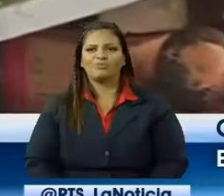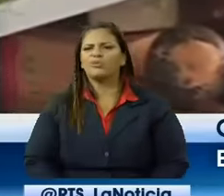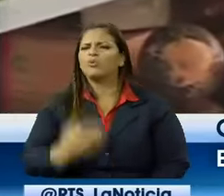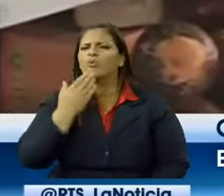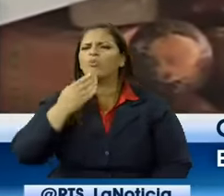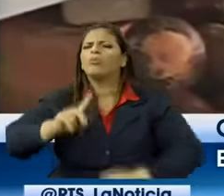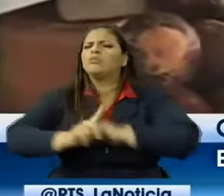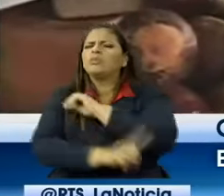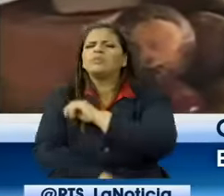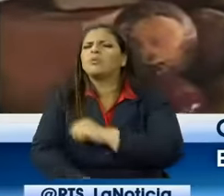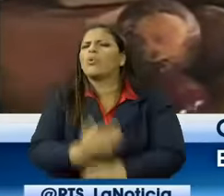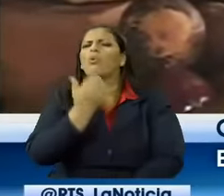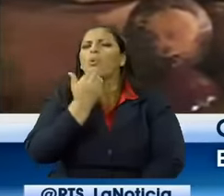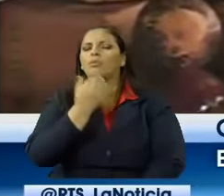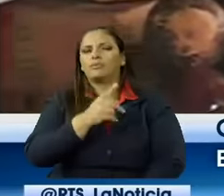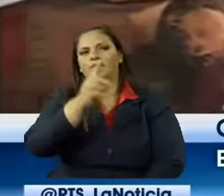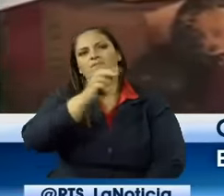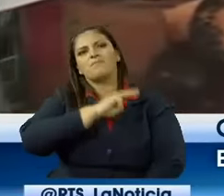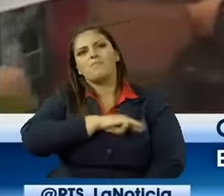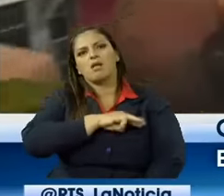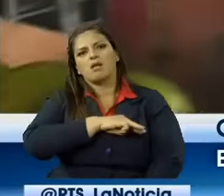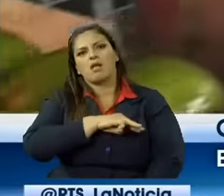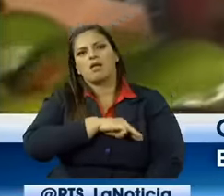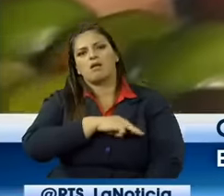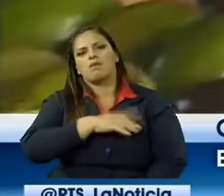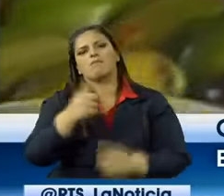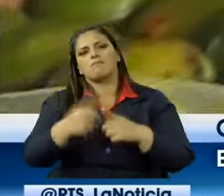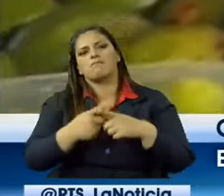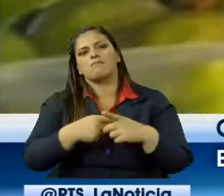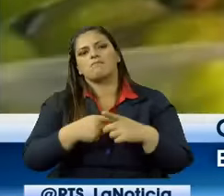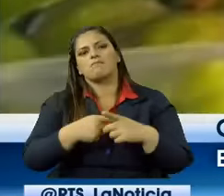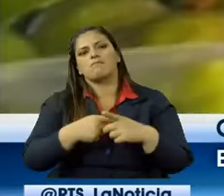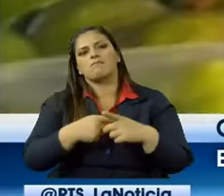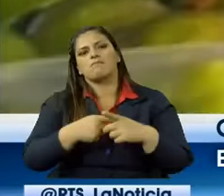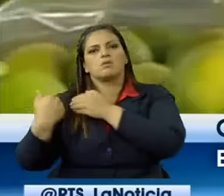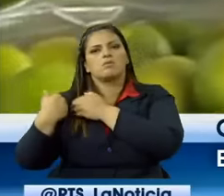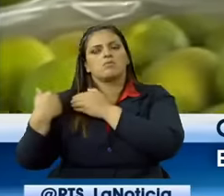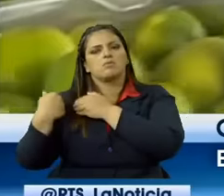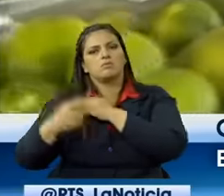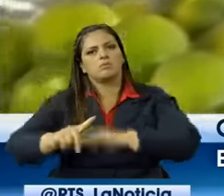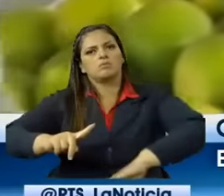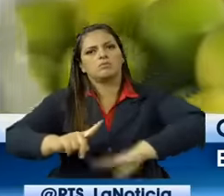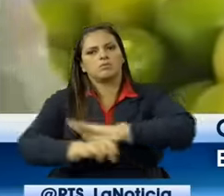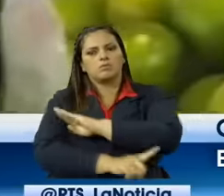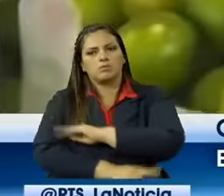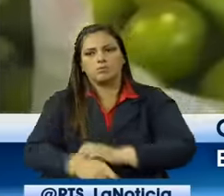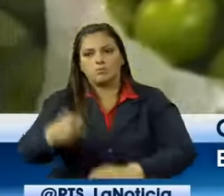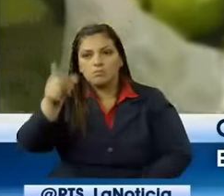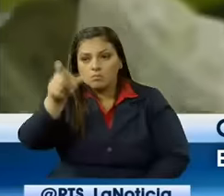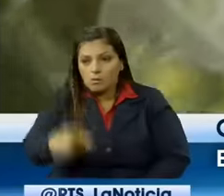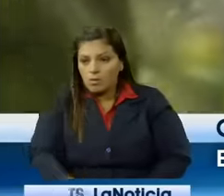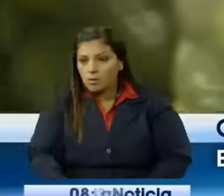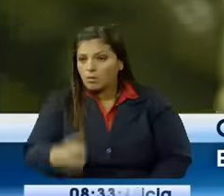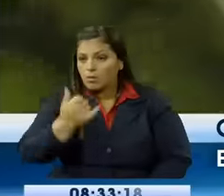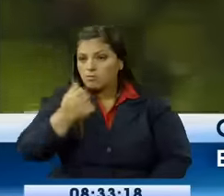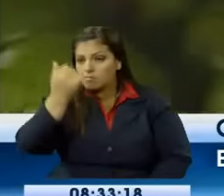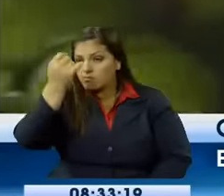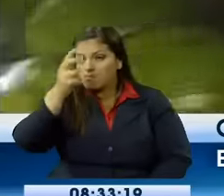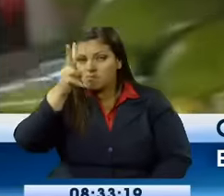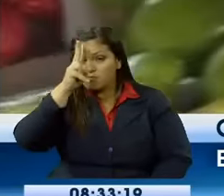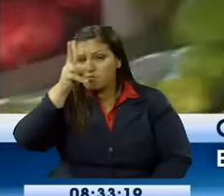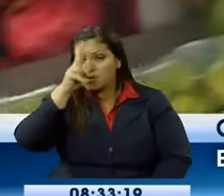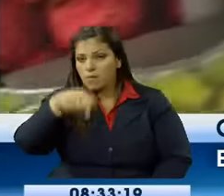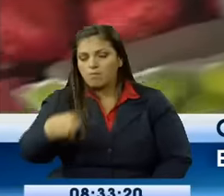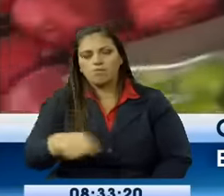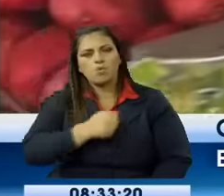ente regulador de las actividades aquí adentro. Ellos tienen toda la potestad de suspender las